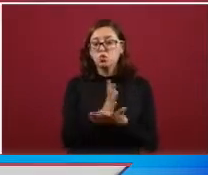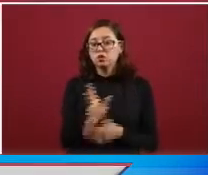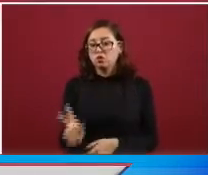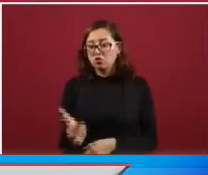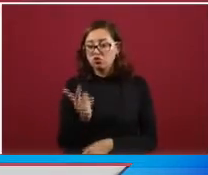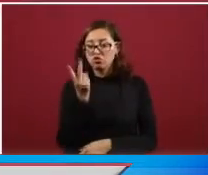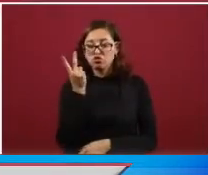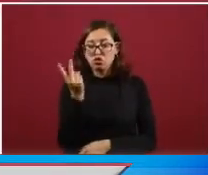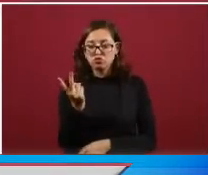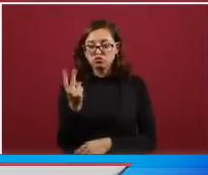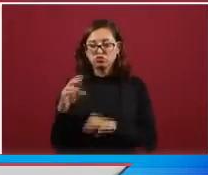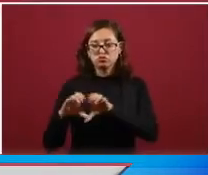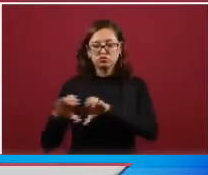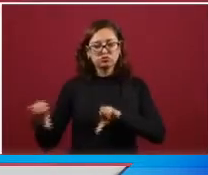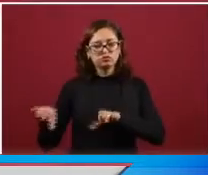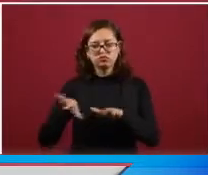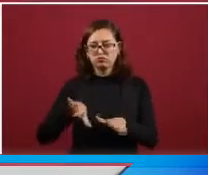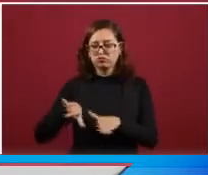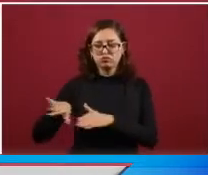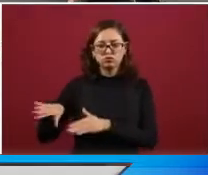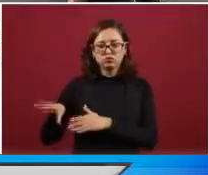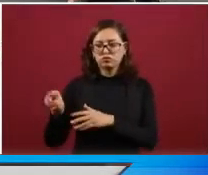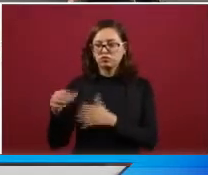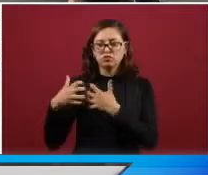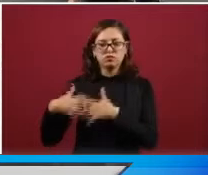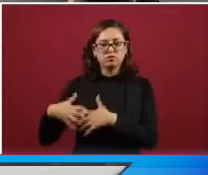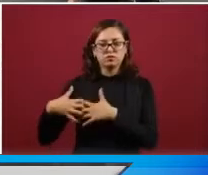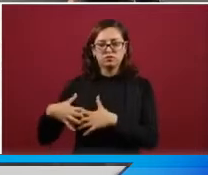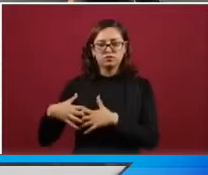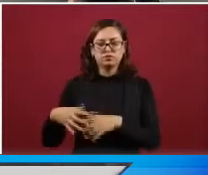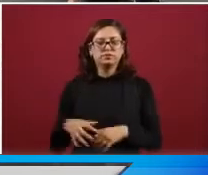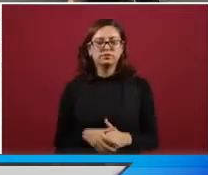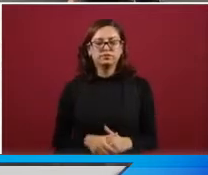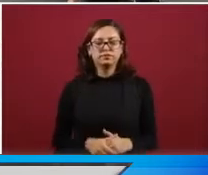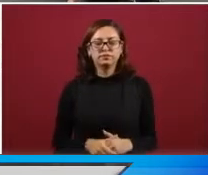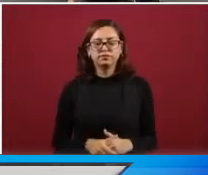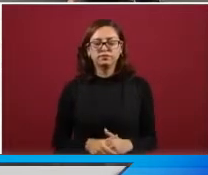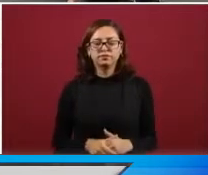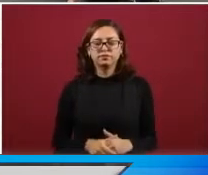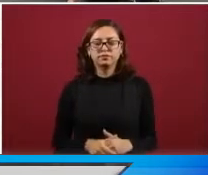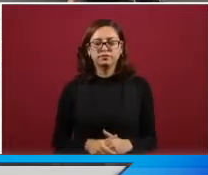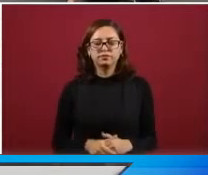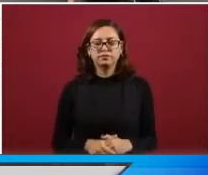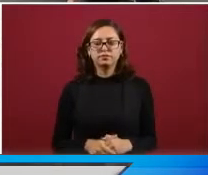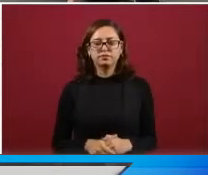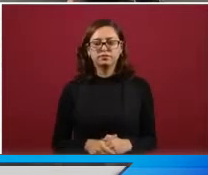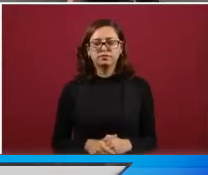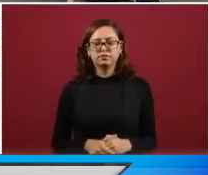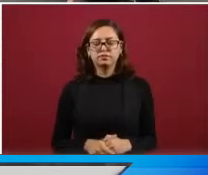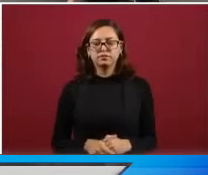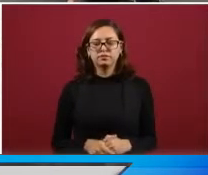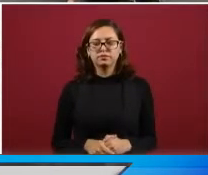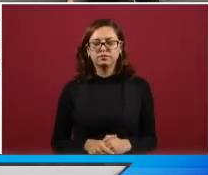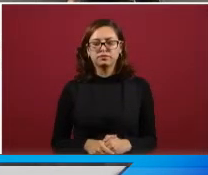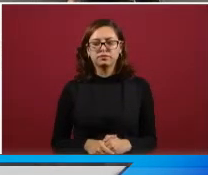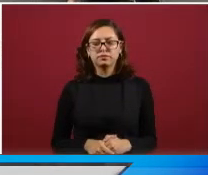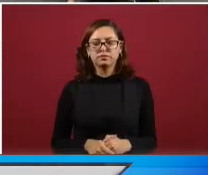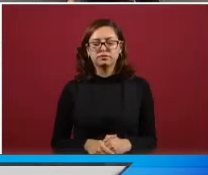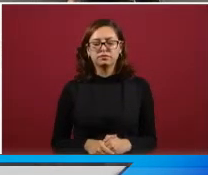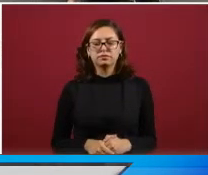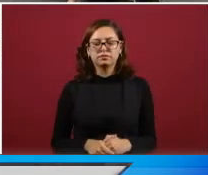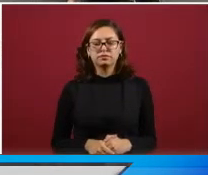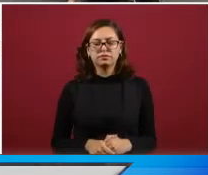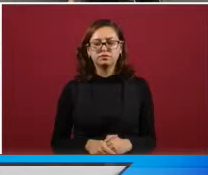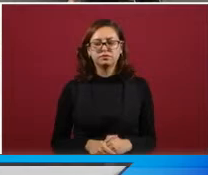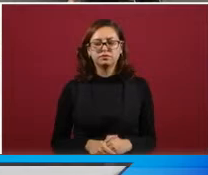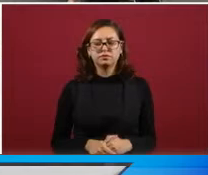Valle de México. Ahora se está presentando el robo de gas, que es sumamente peligroso. El sistema de protección civil está en funcionamiento todo el año,